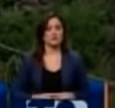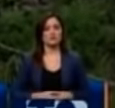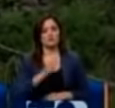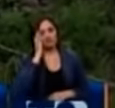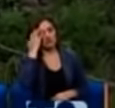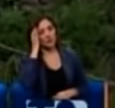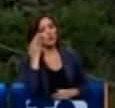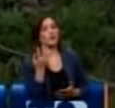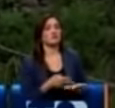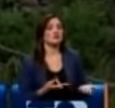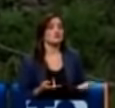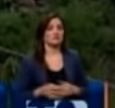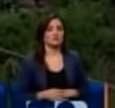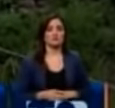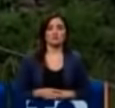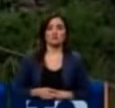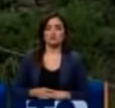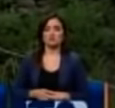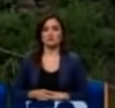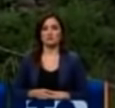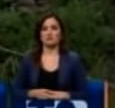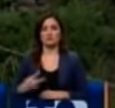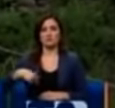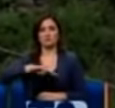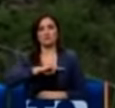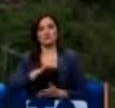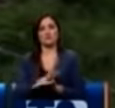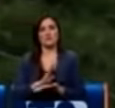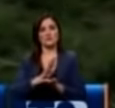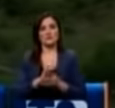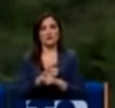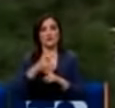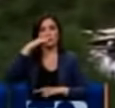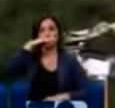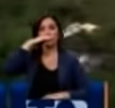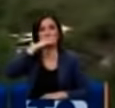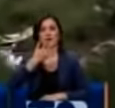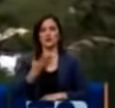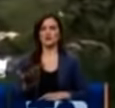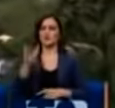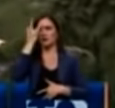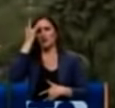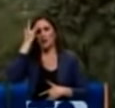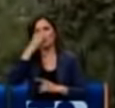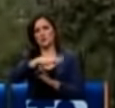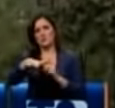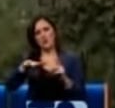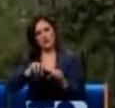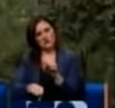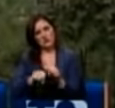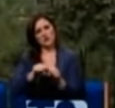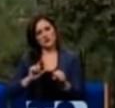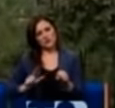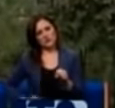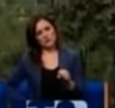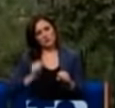pueda ocurrir. Así es, estamos realmente, porque hay cualquier cantidad de niños y eso puede afectar al medio ambiente, puede afectar a la salud